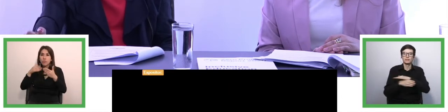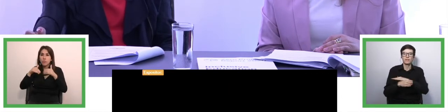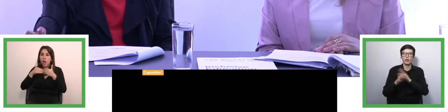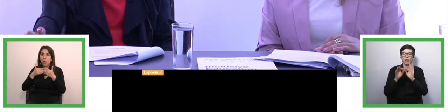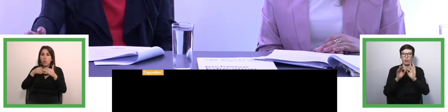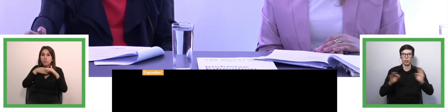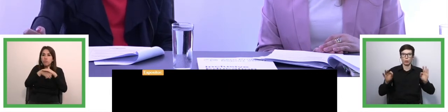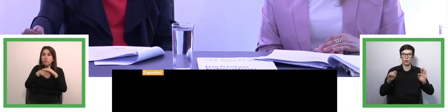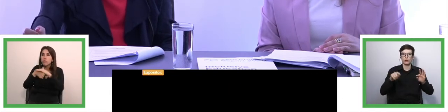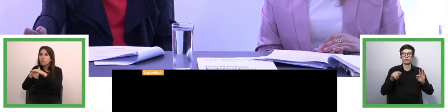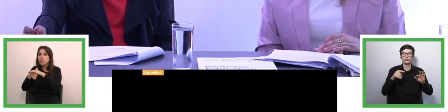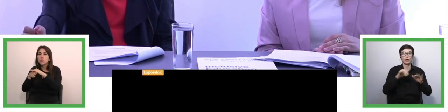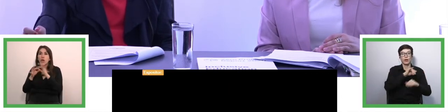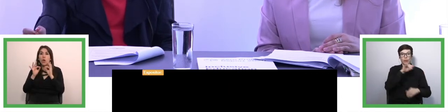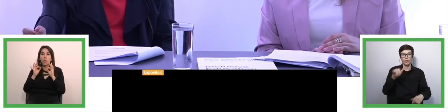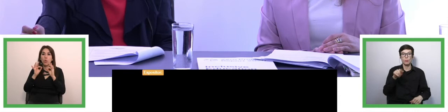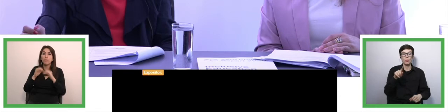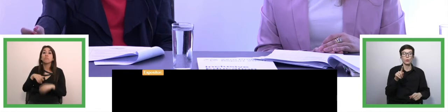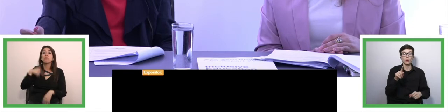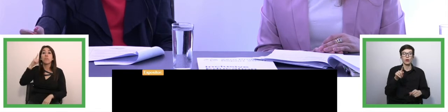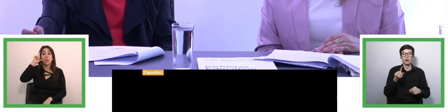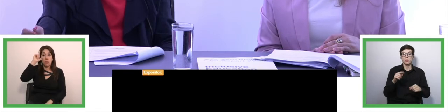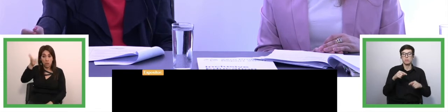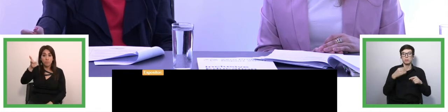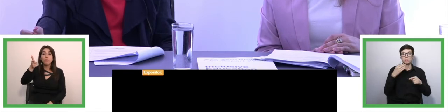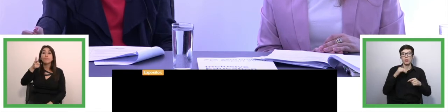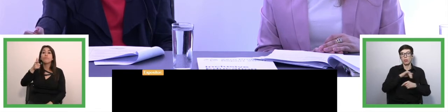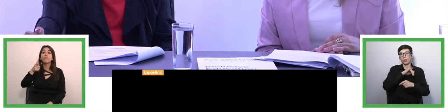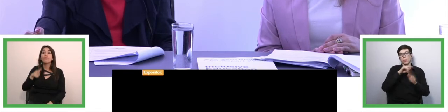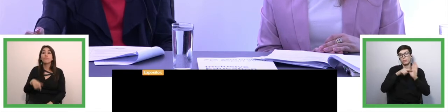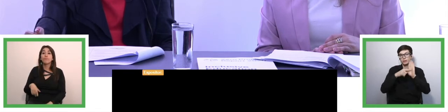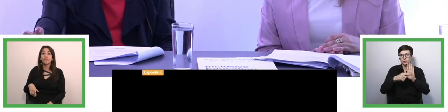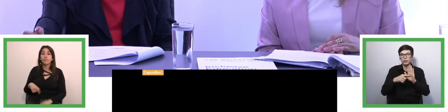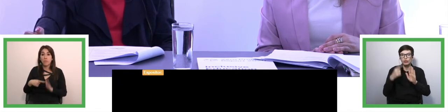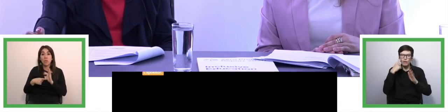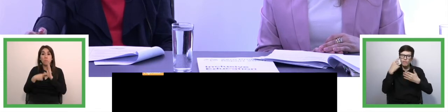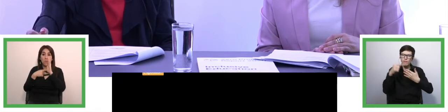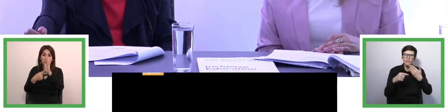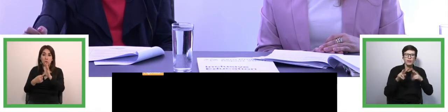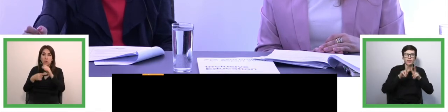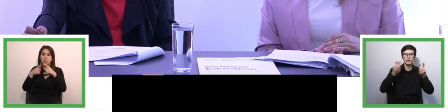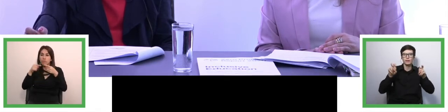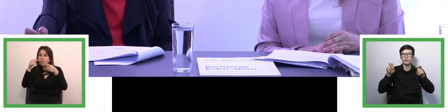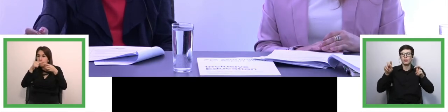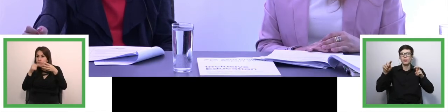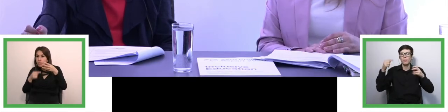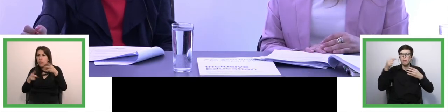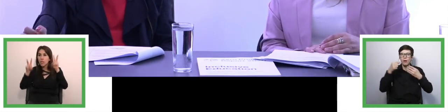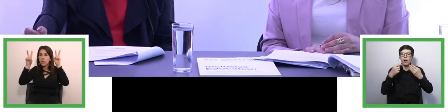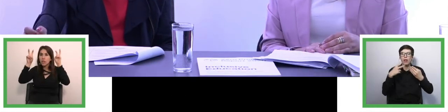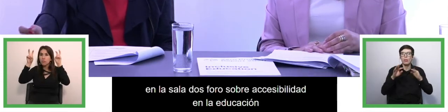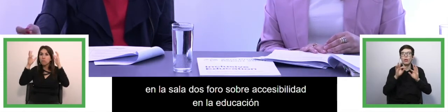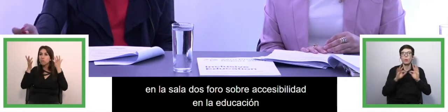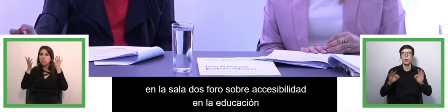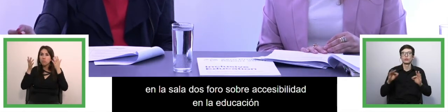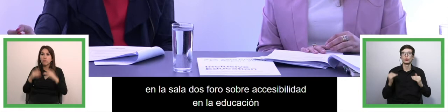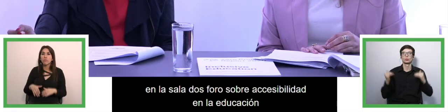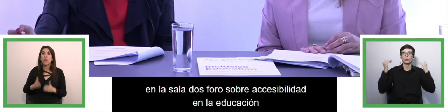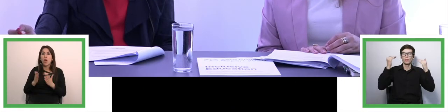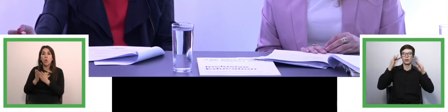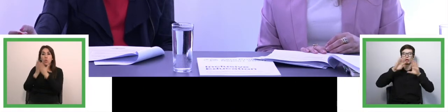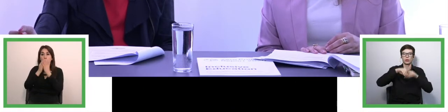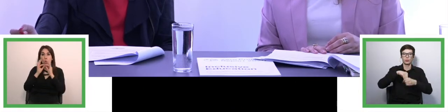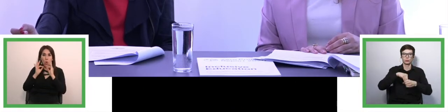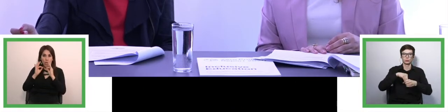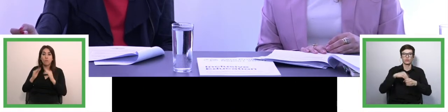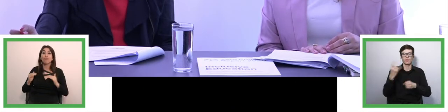sesión que abordará distintos aspectos de la educación superior inclusiva. Para complementar, me